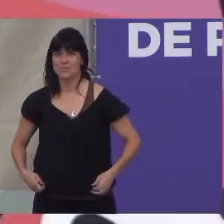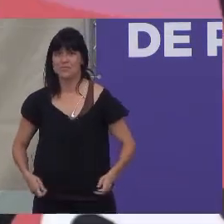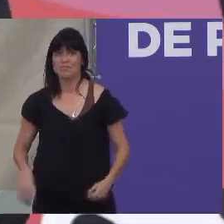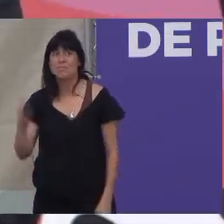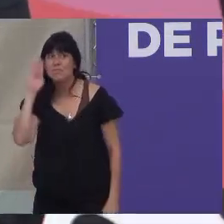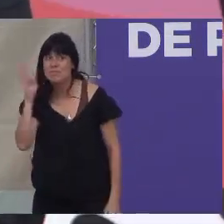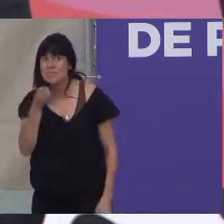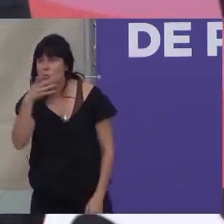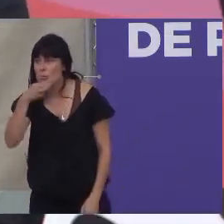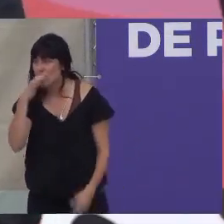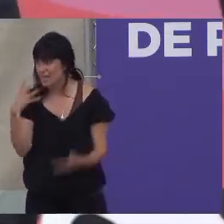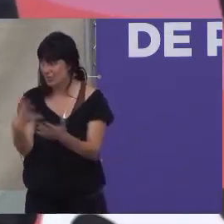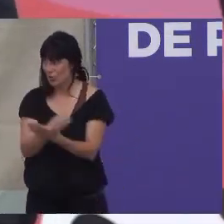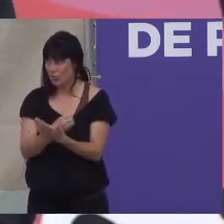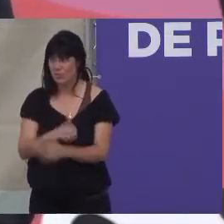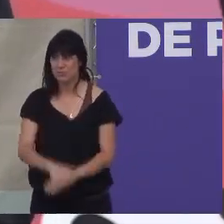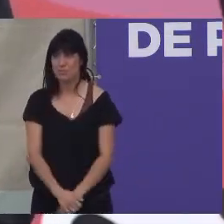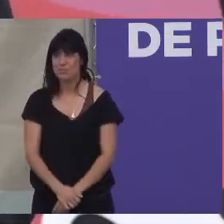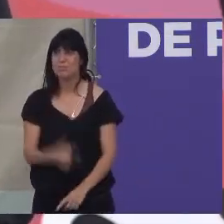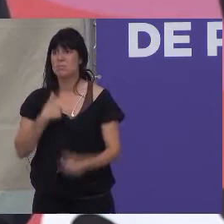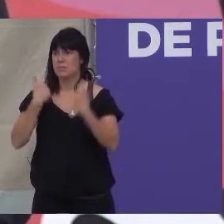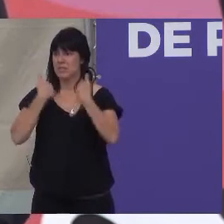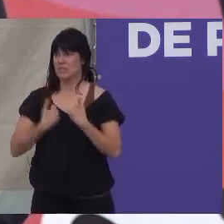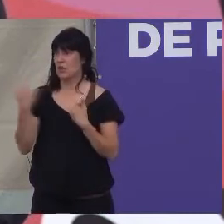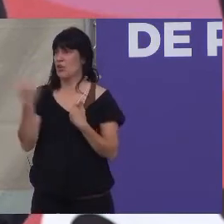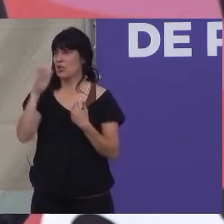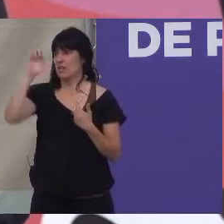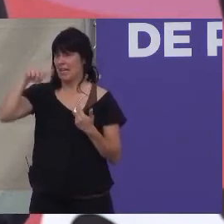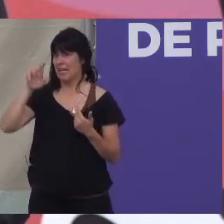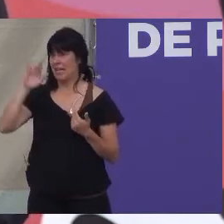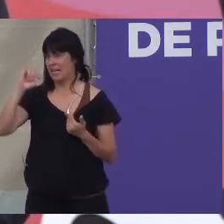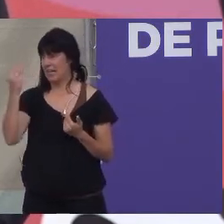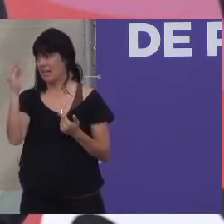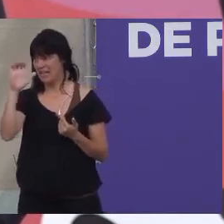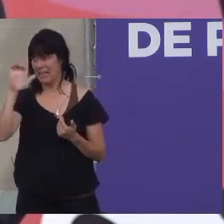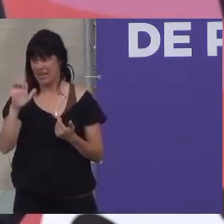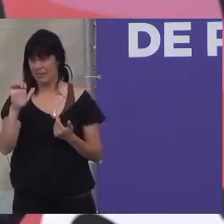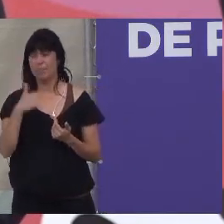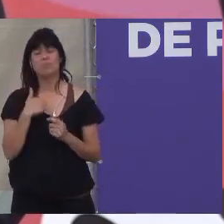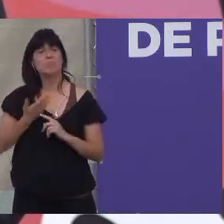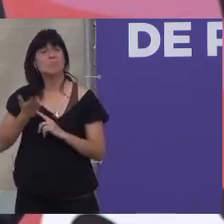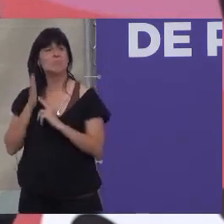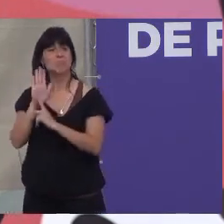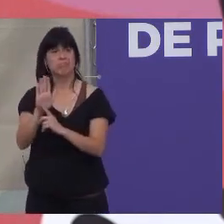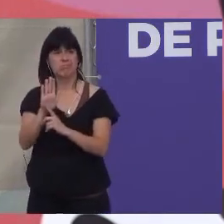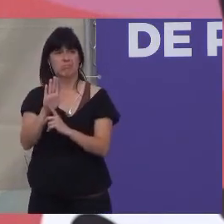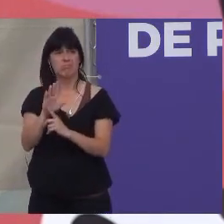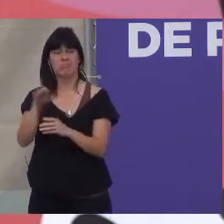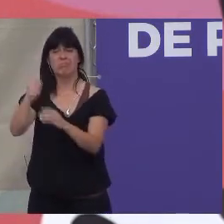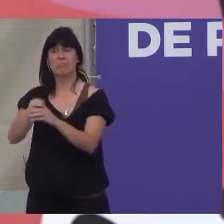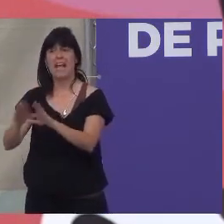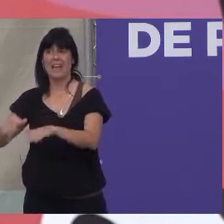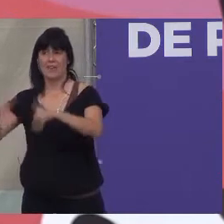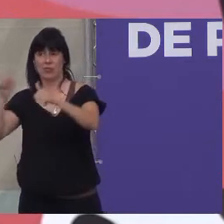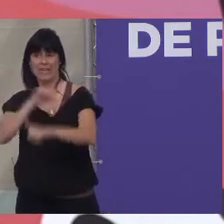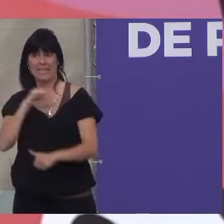Hola, buenas tardes a todos. Soy José Enrique Cano Santanaya y me presento por la candidatura